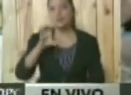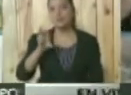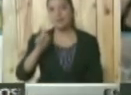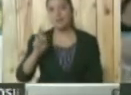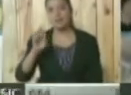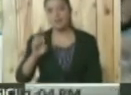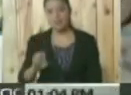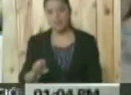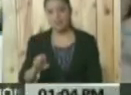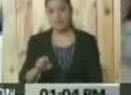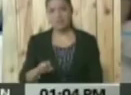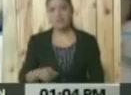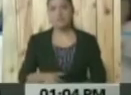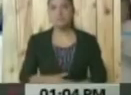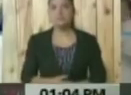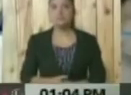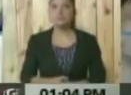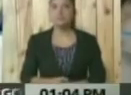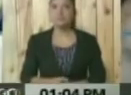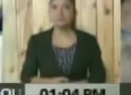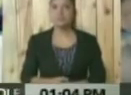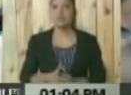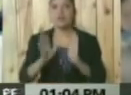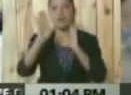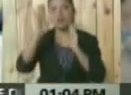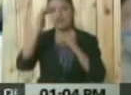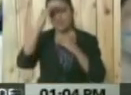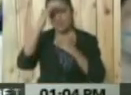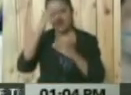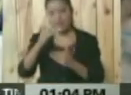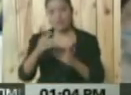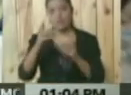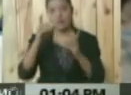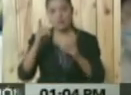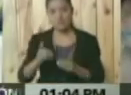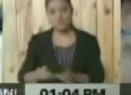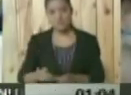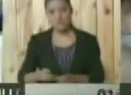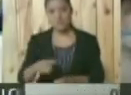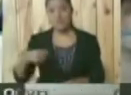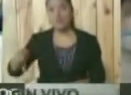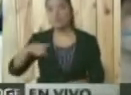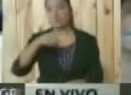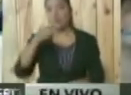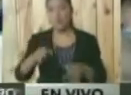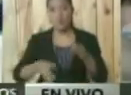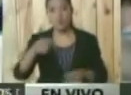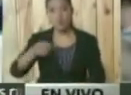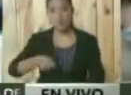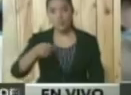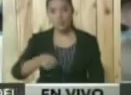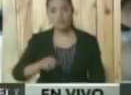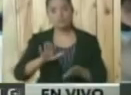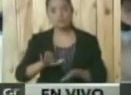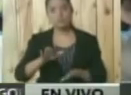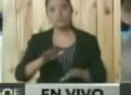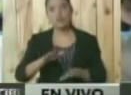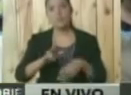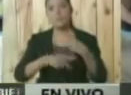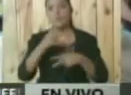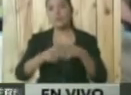postergó, eso fue lo que hizo, atendiendo la medida cautelar de los tribunales, posterga el proceso de recolección de